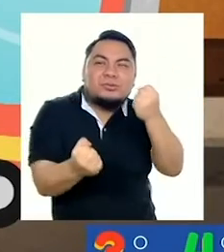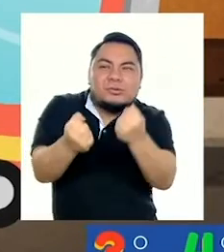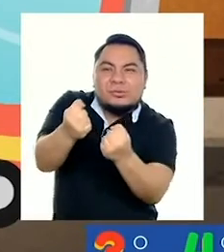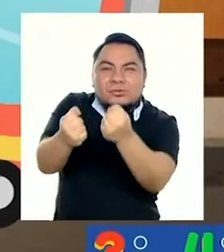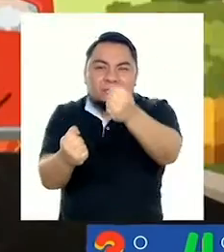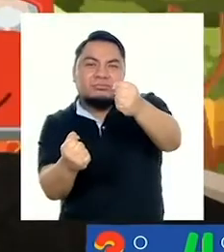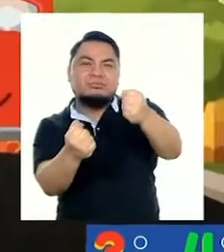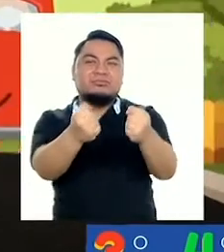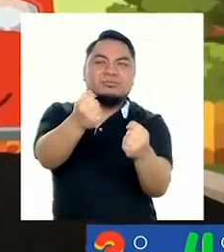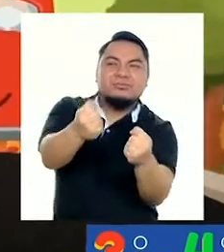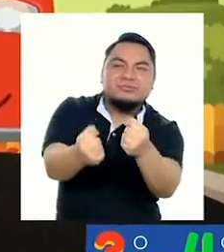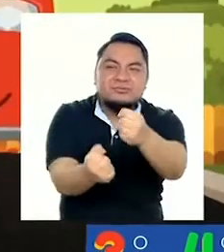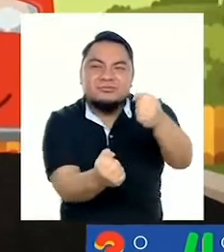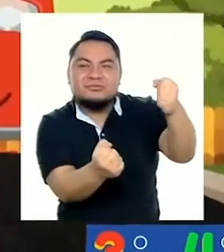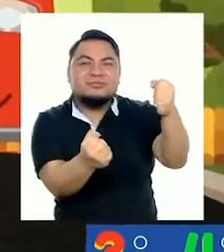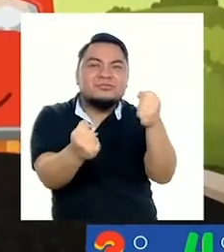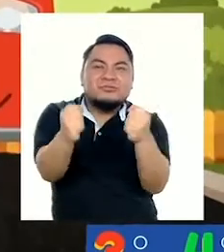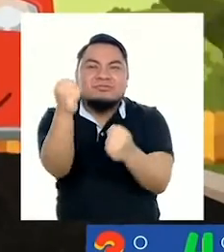Autobús.